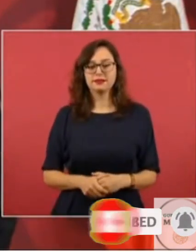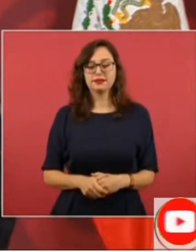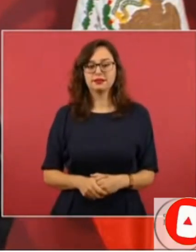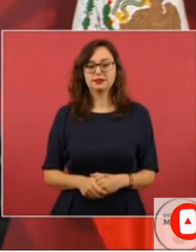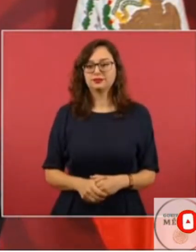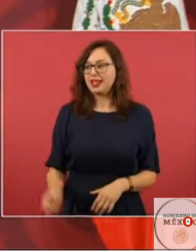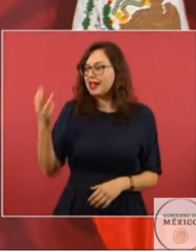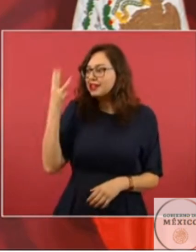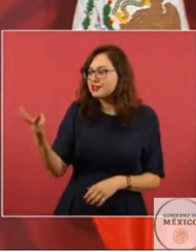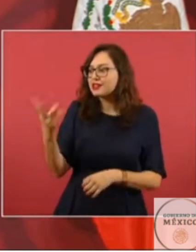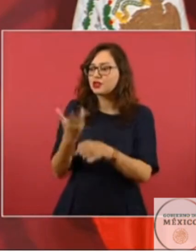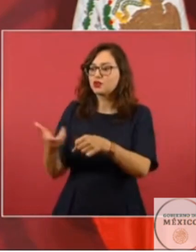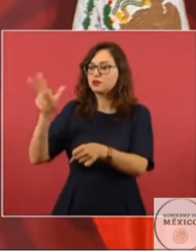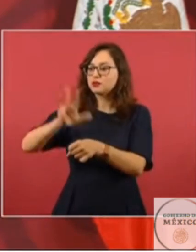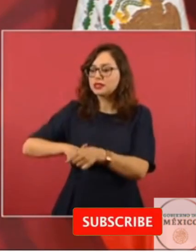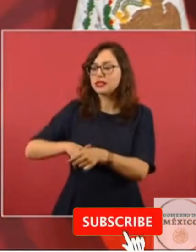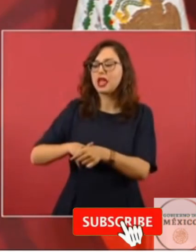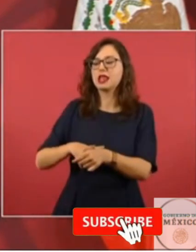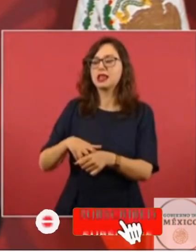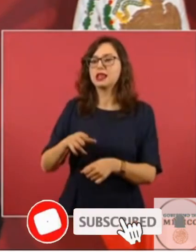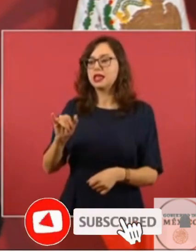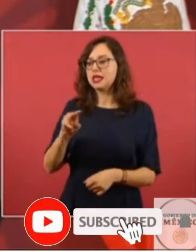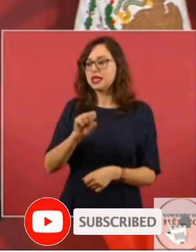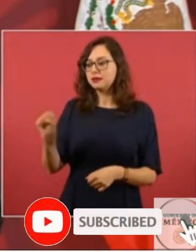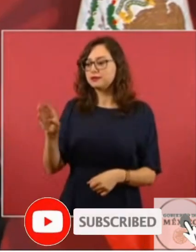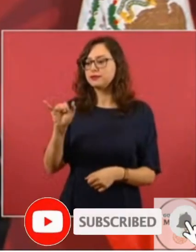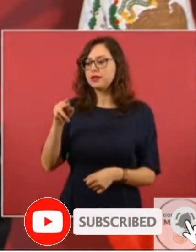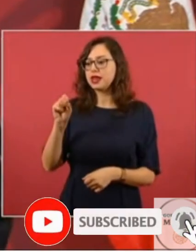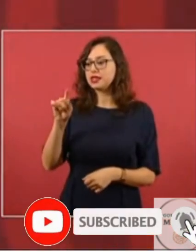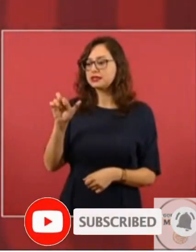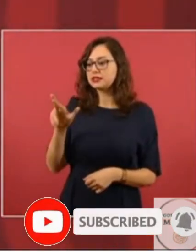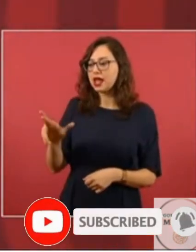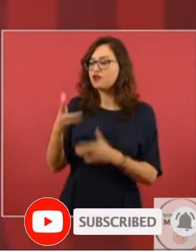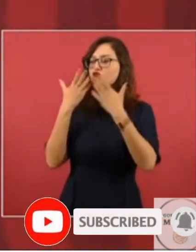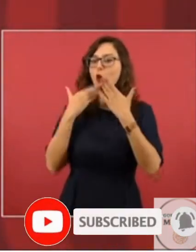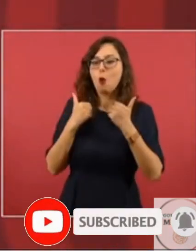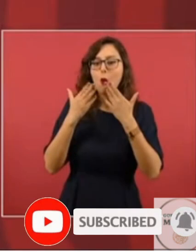En los 3 hospitales del IMSS Bienestar de Yucatán